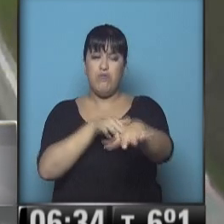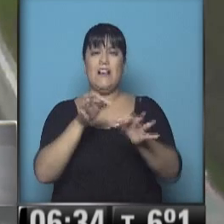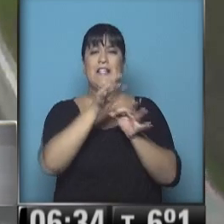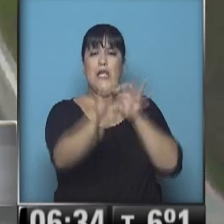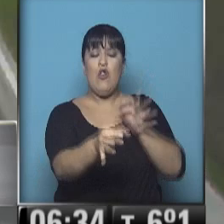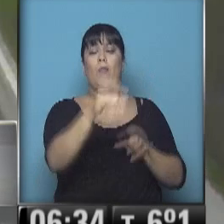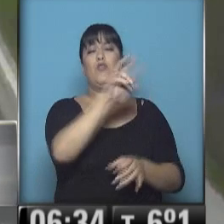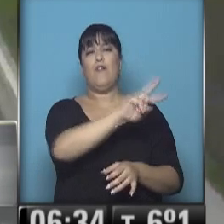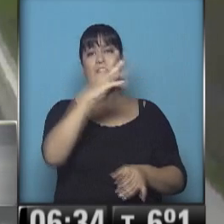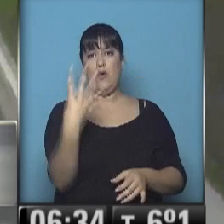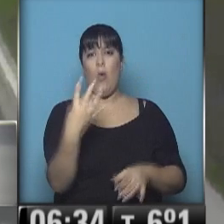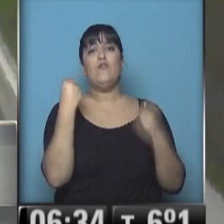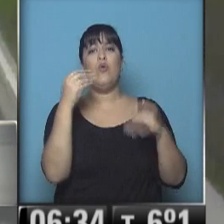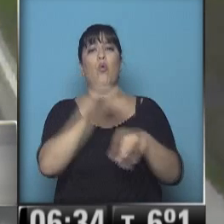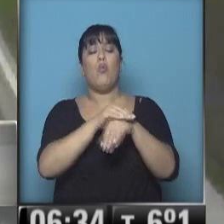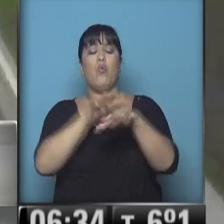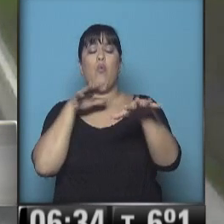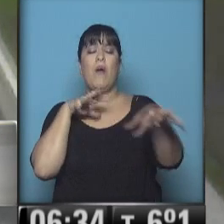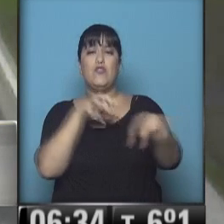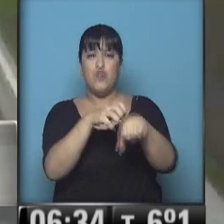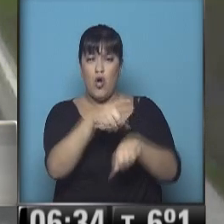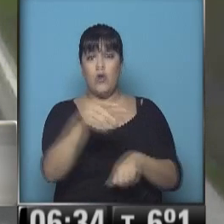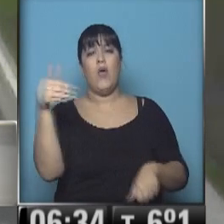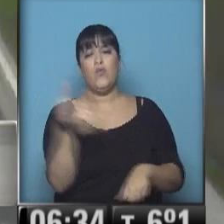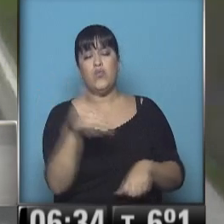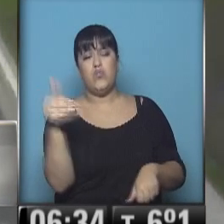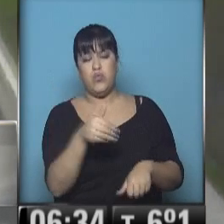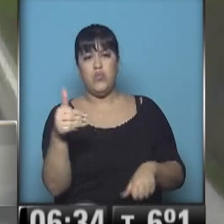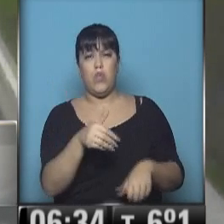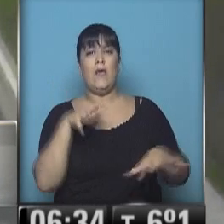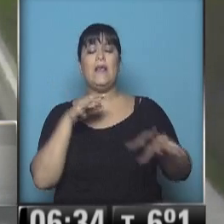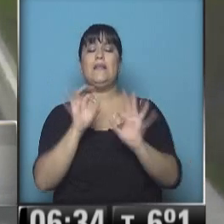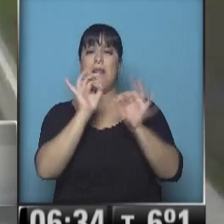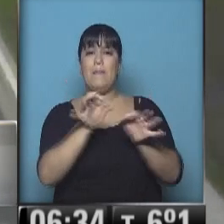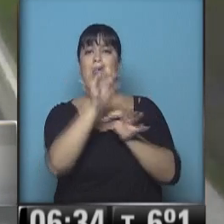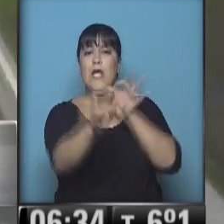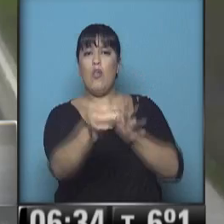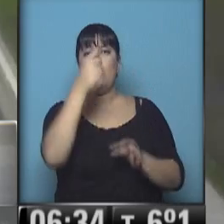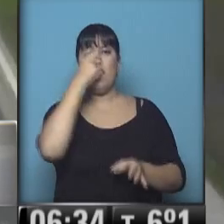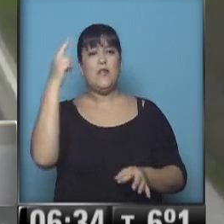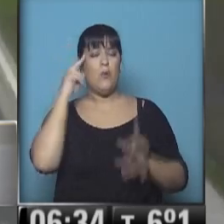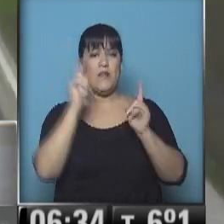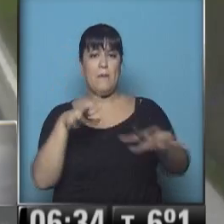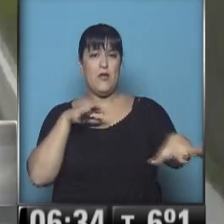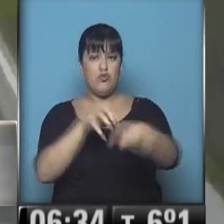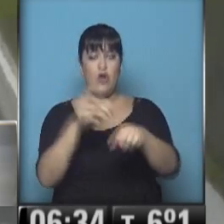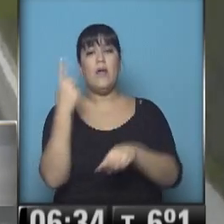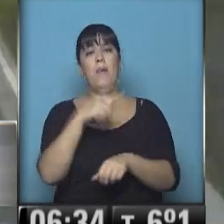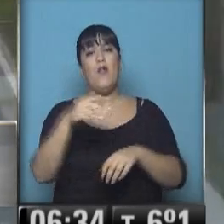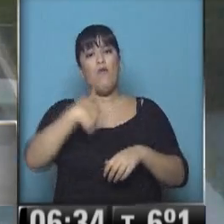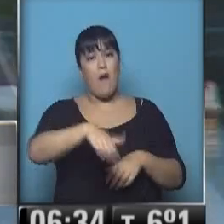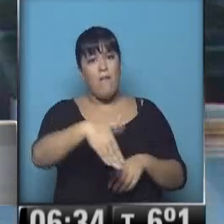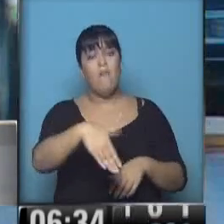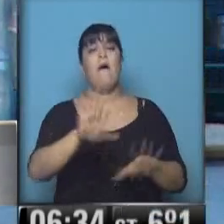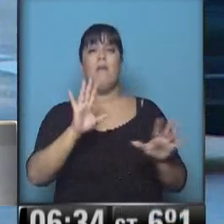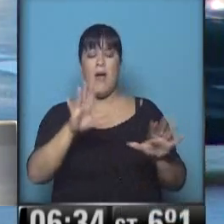24 tras un choque, quedan algunas demoras en el kilómetro 29 también, pero el tránsito tiende a normalizarse, los vehículos